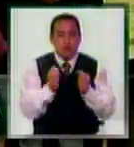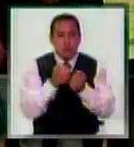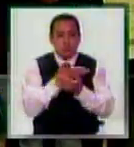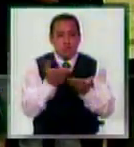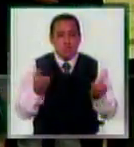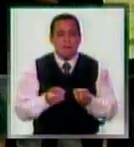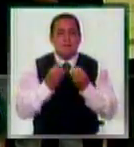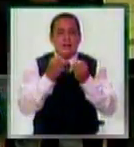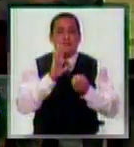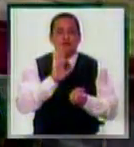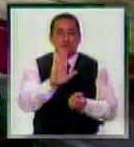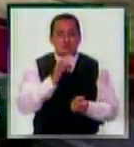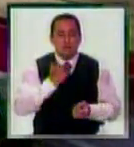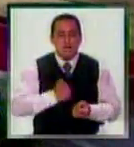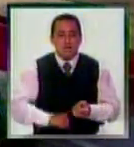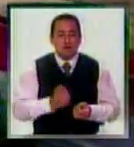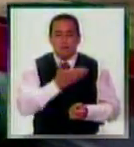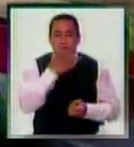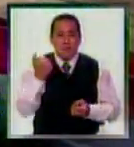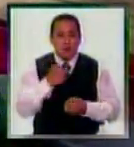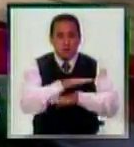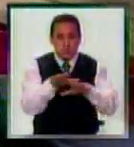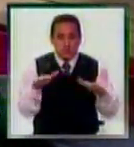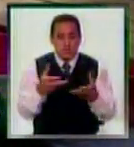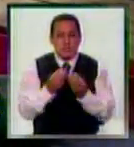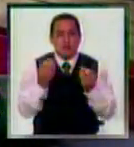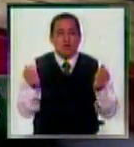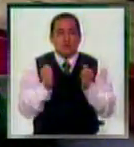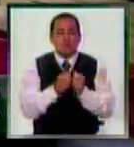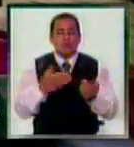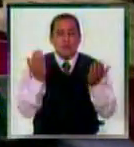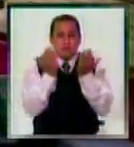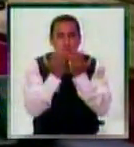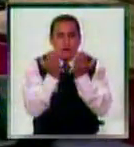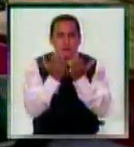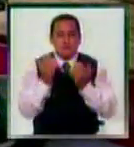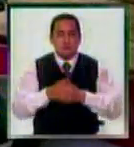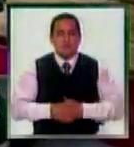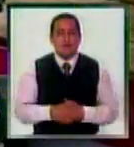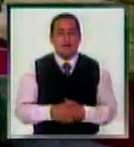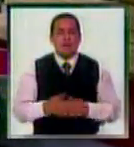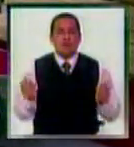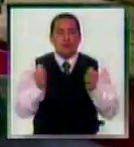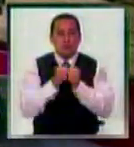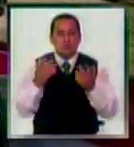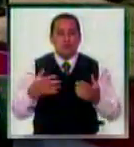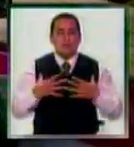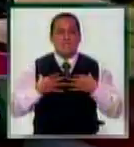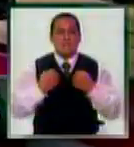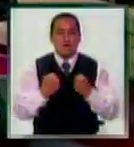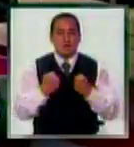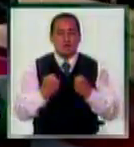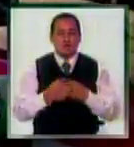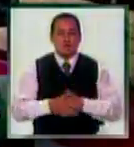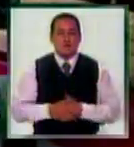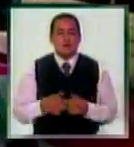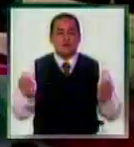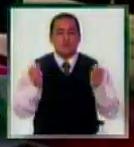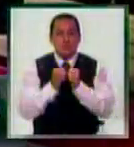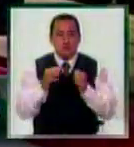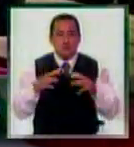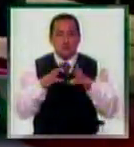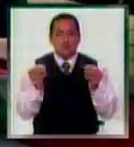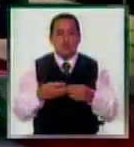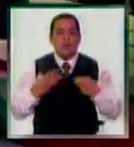para que sus hijos sean mejores que ustedes, a través de la educación, a través de la salud, a través